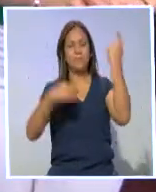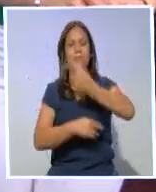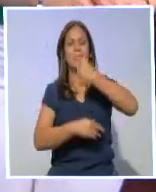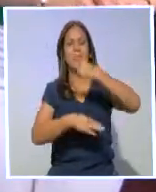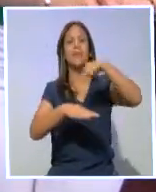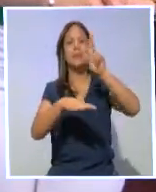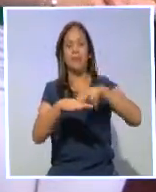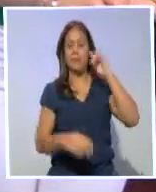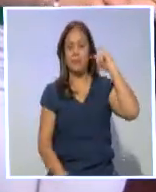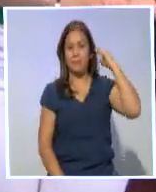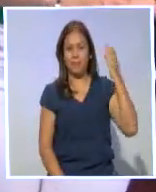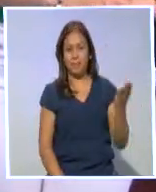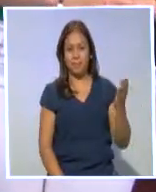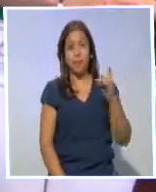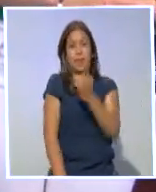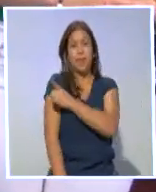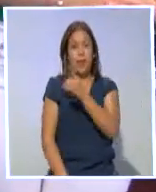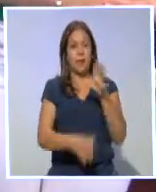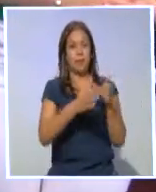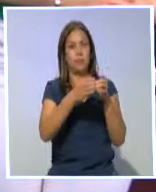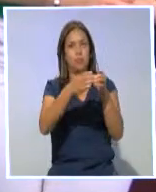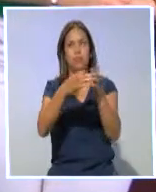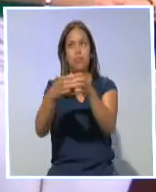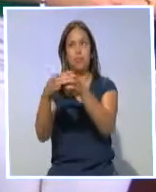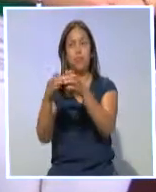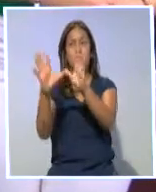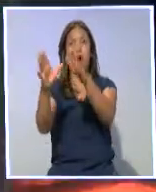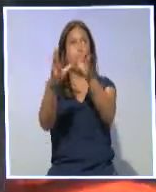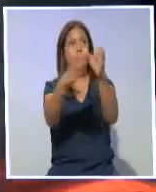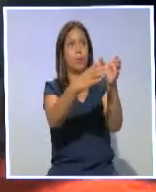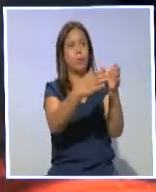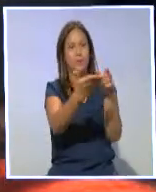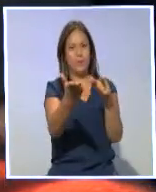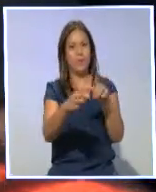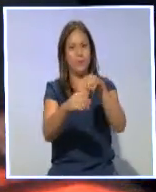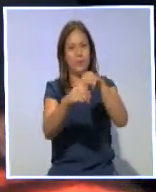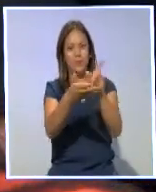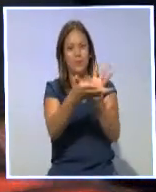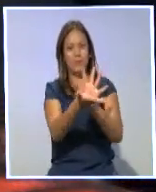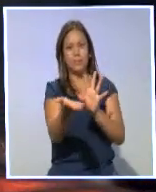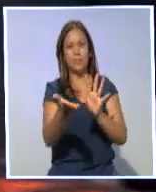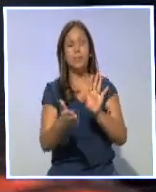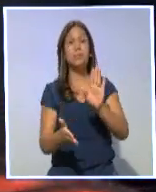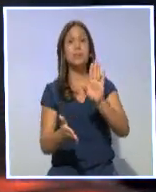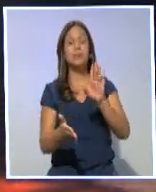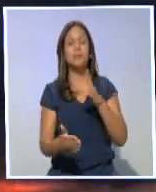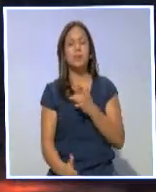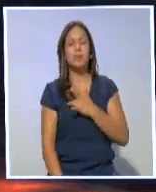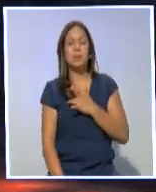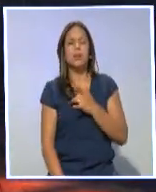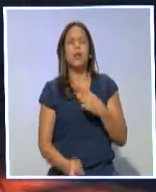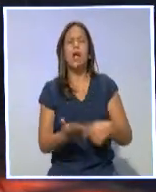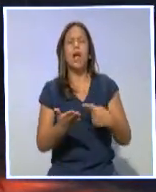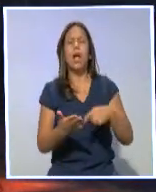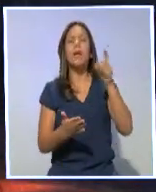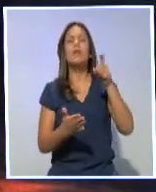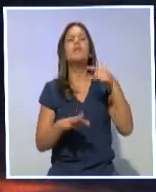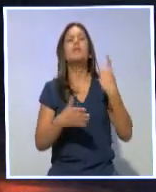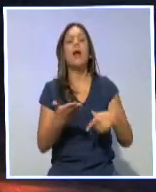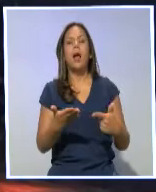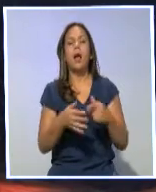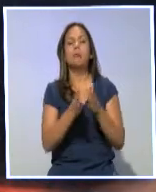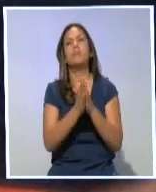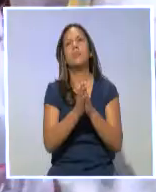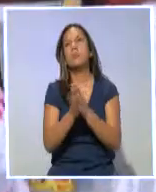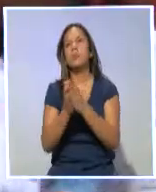Niña. Una delegación de niñas acudieron a varias comisiones especializadas. Allí expusieron su sentir y las necesidades que enfrentan en